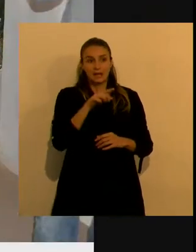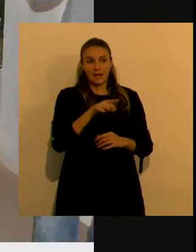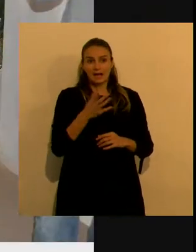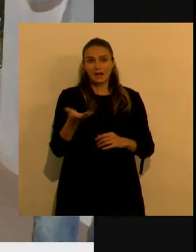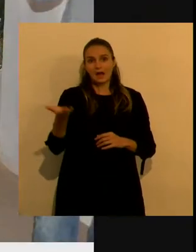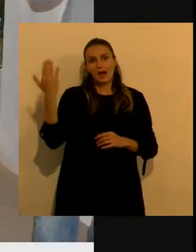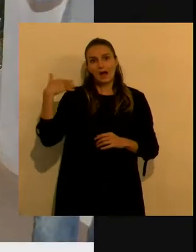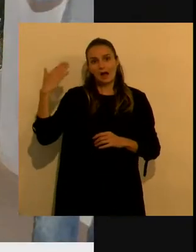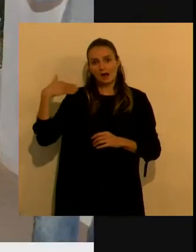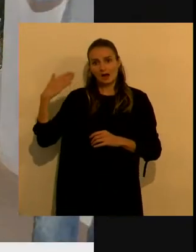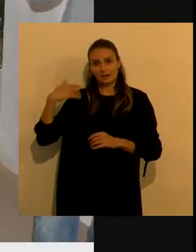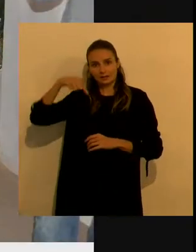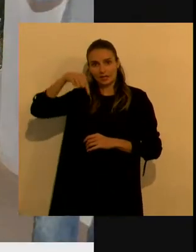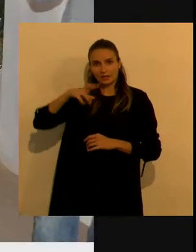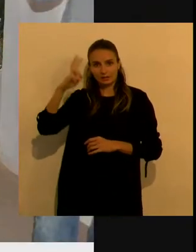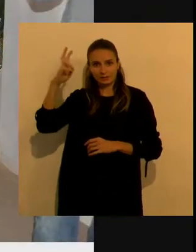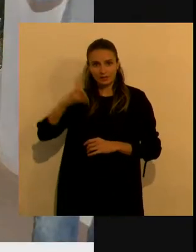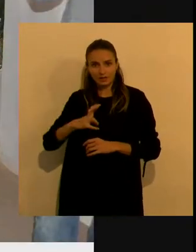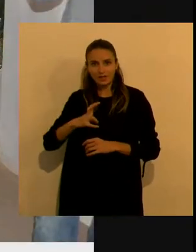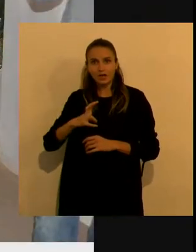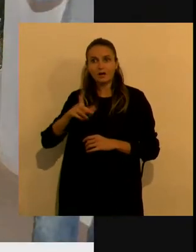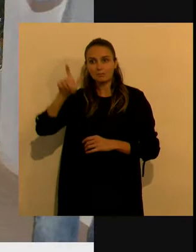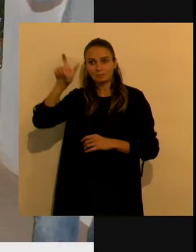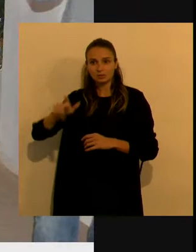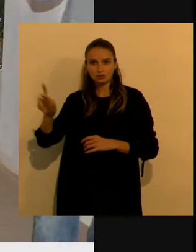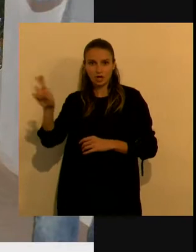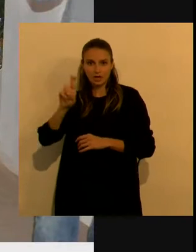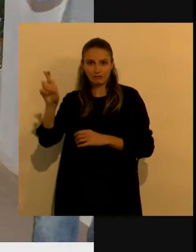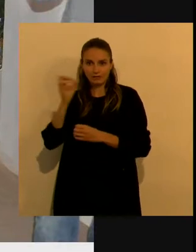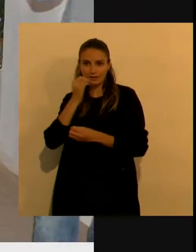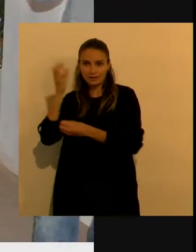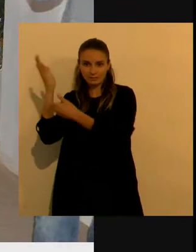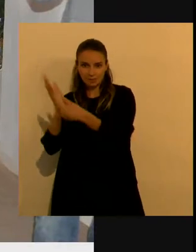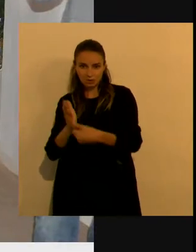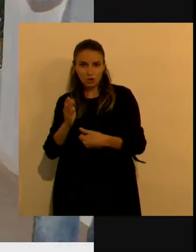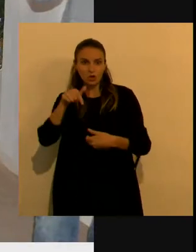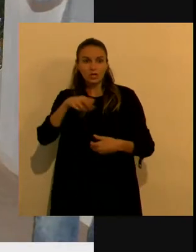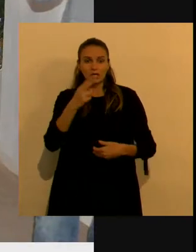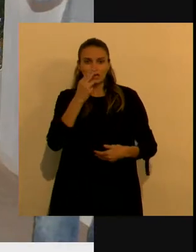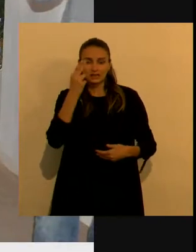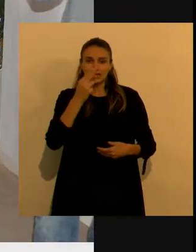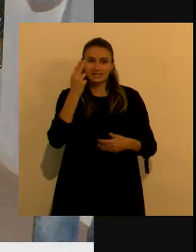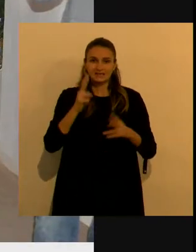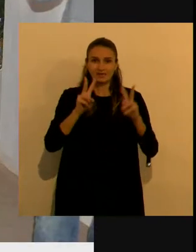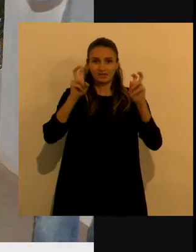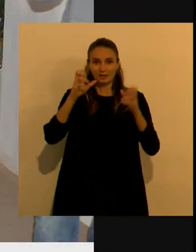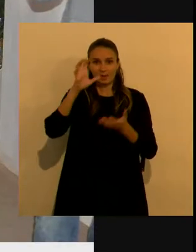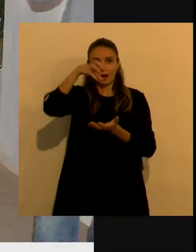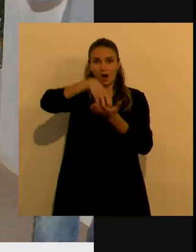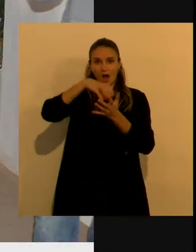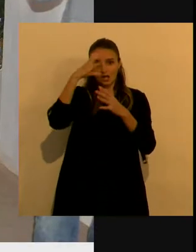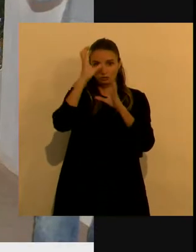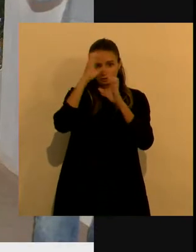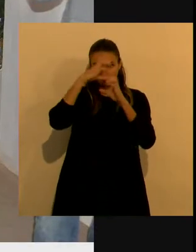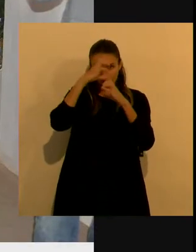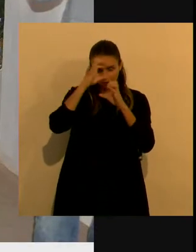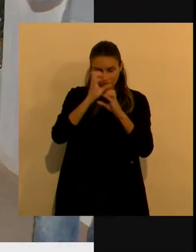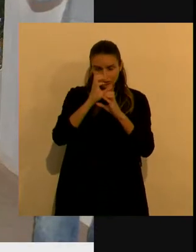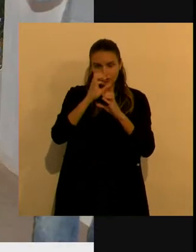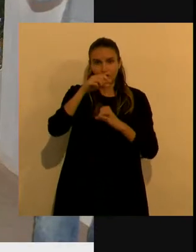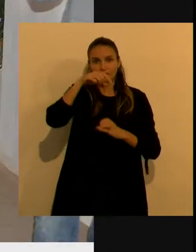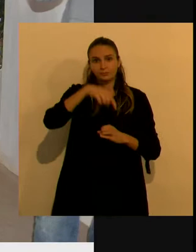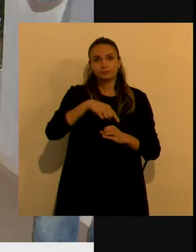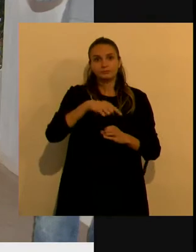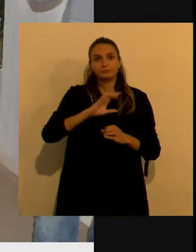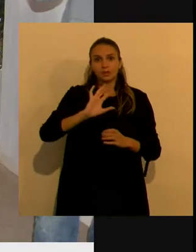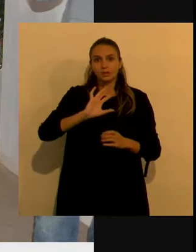por Paco Sánchez, para ver el observatorio, y estaba interesado en que hubiese astrofísicos en el instrumento. Y bueno, pues me saludó